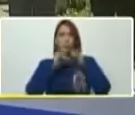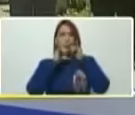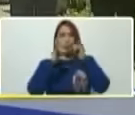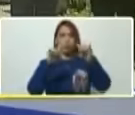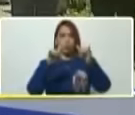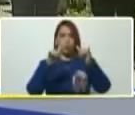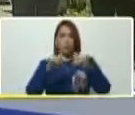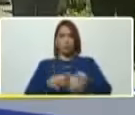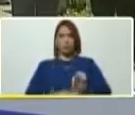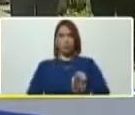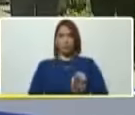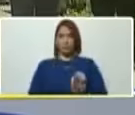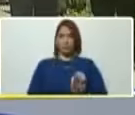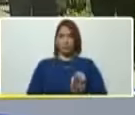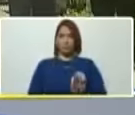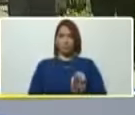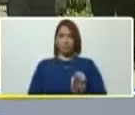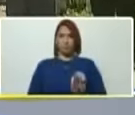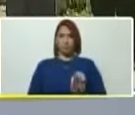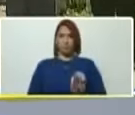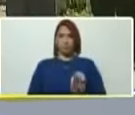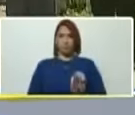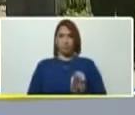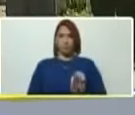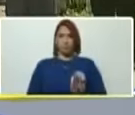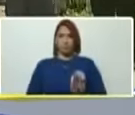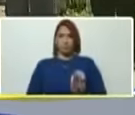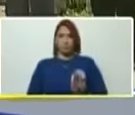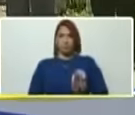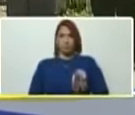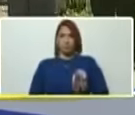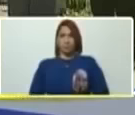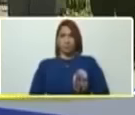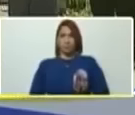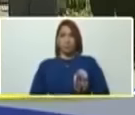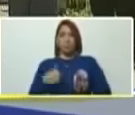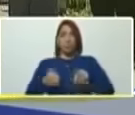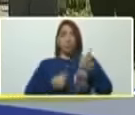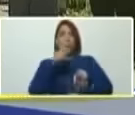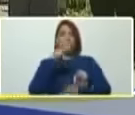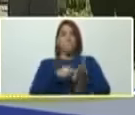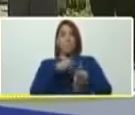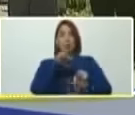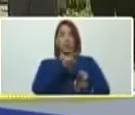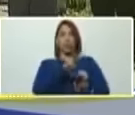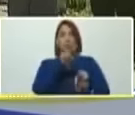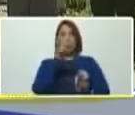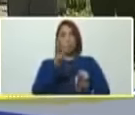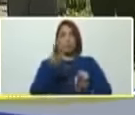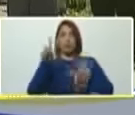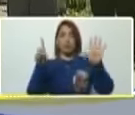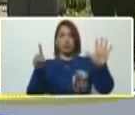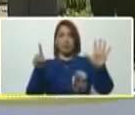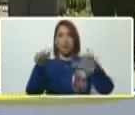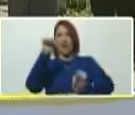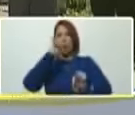Reportes, es mejor, reportes, de los cuales 1.226 es